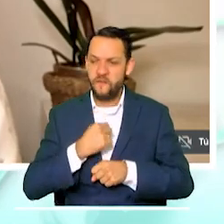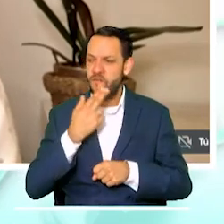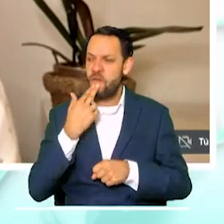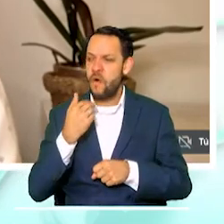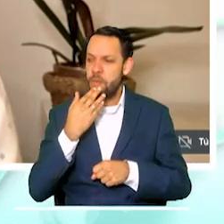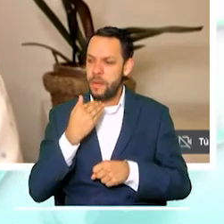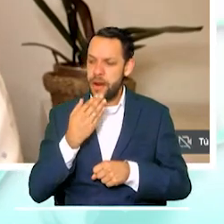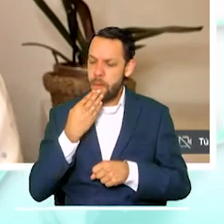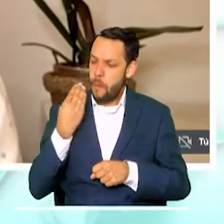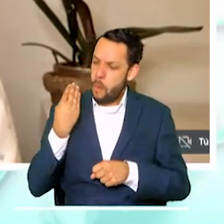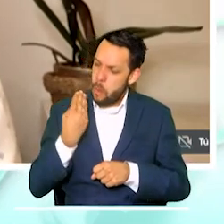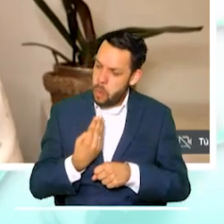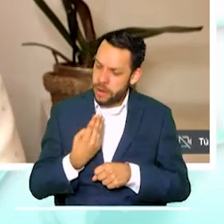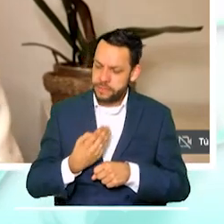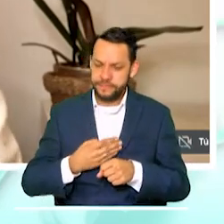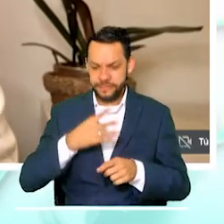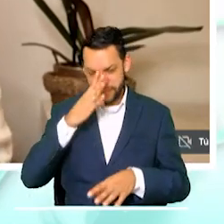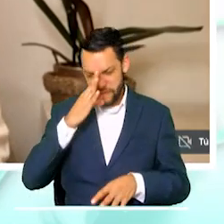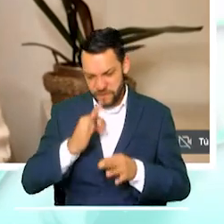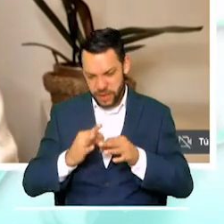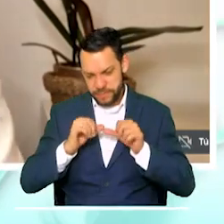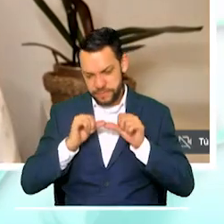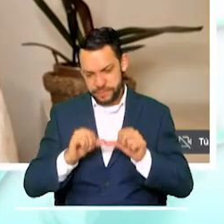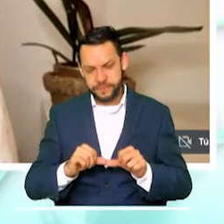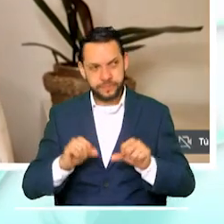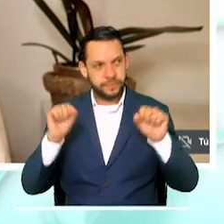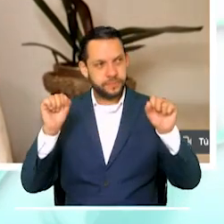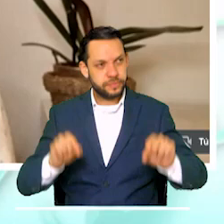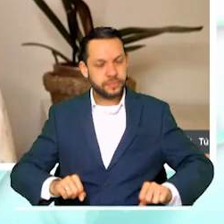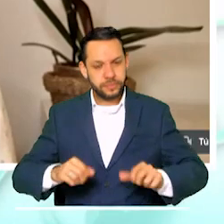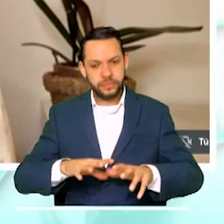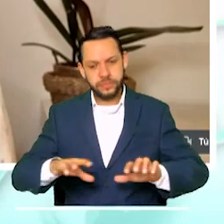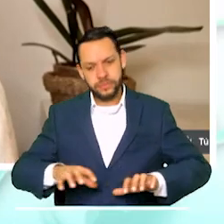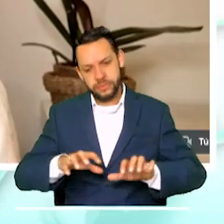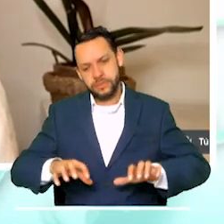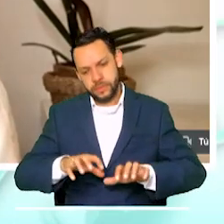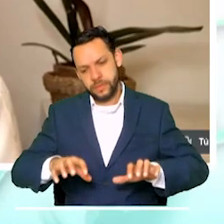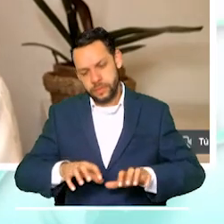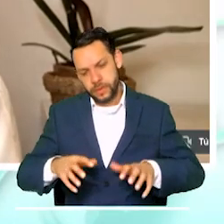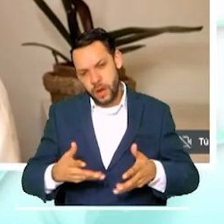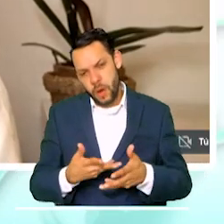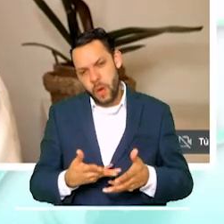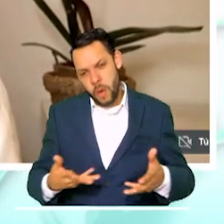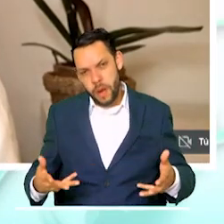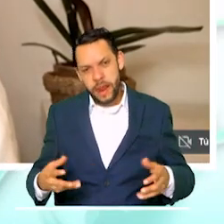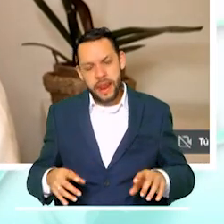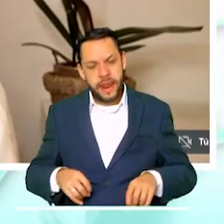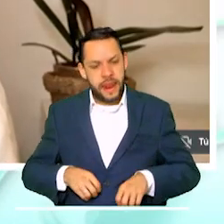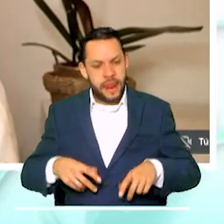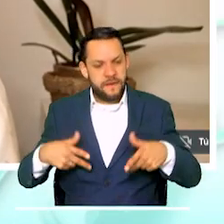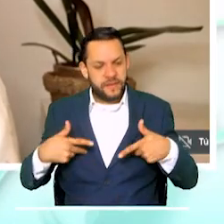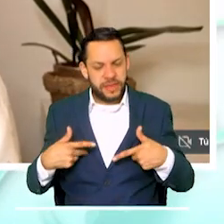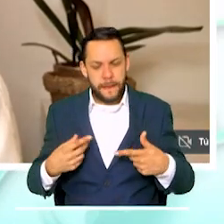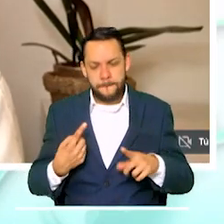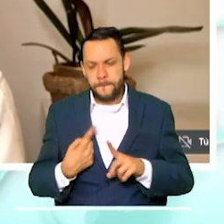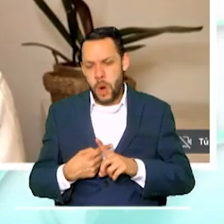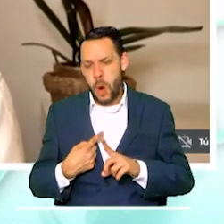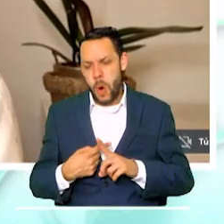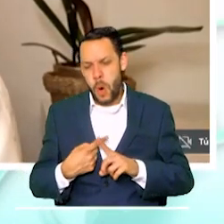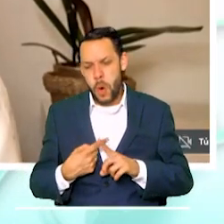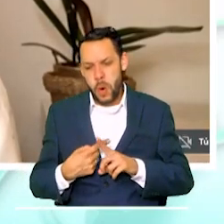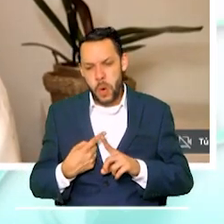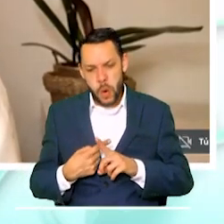mayor lealtad, y desde ahí los frutos, los aromas, los perfumes de la vida van a empezar a aparecer con